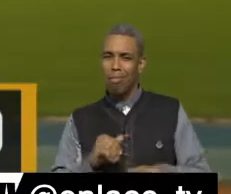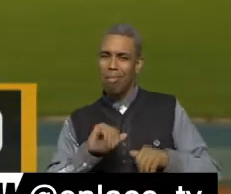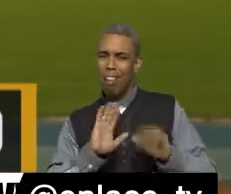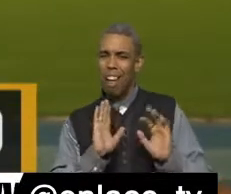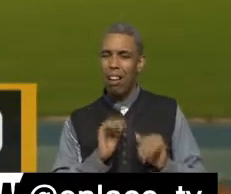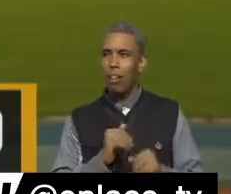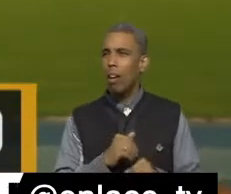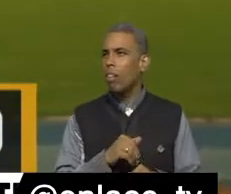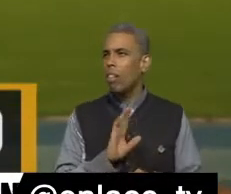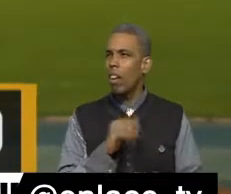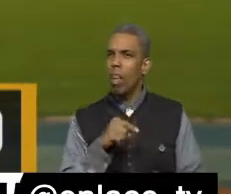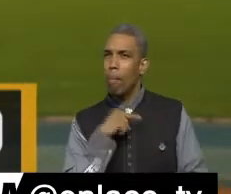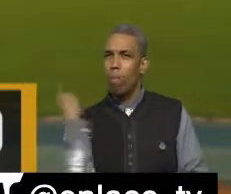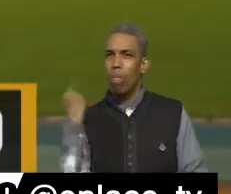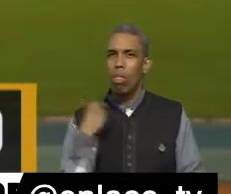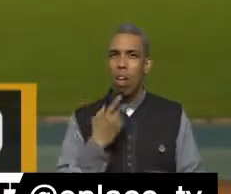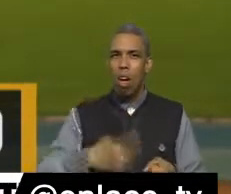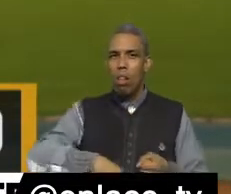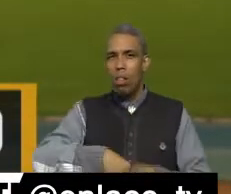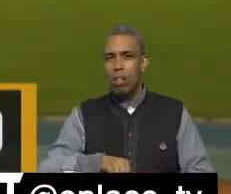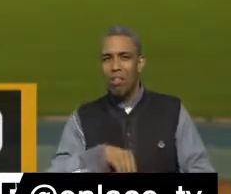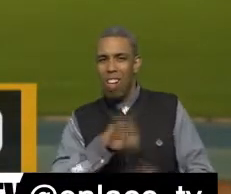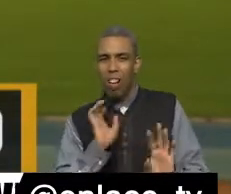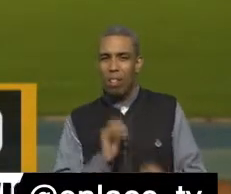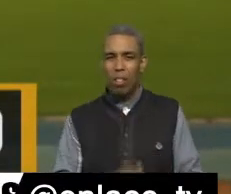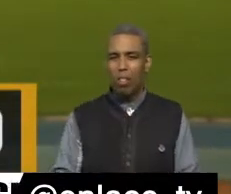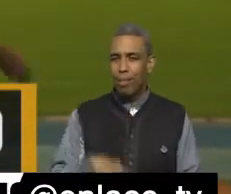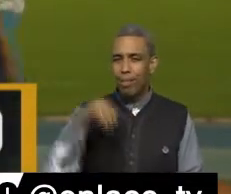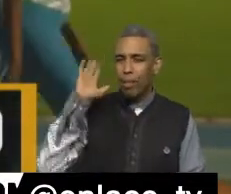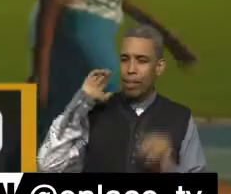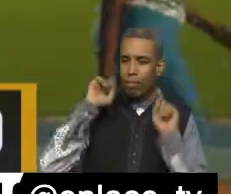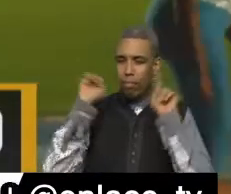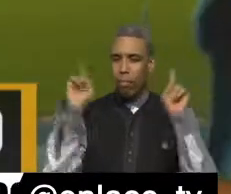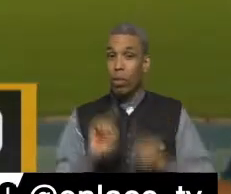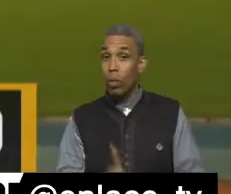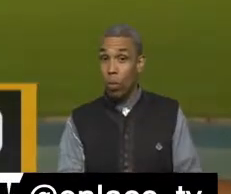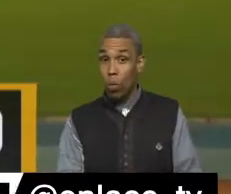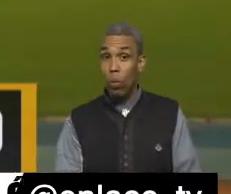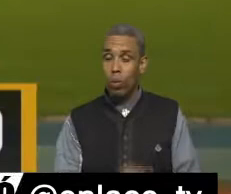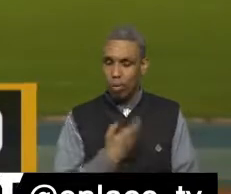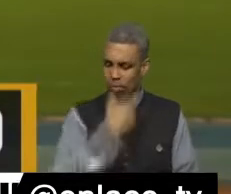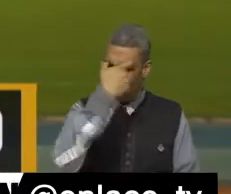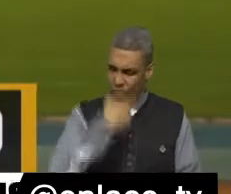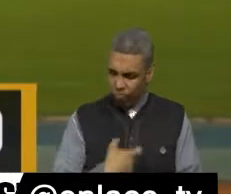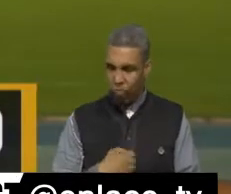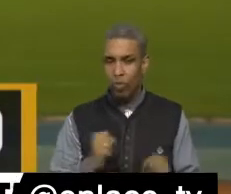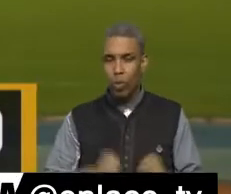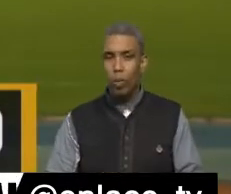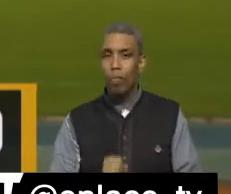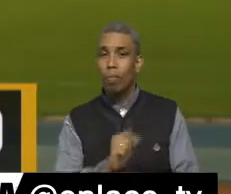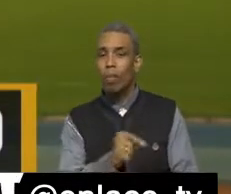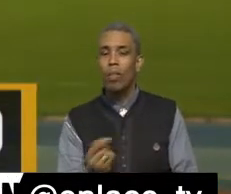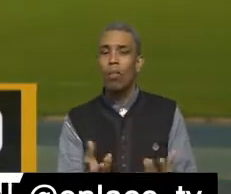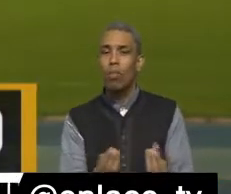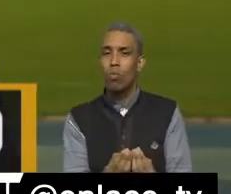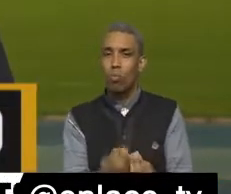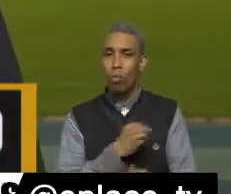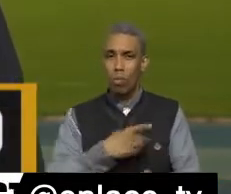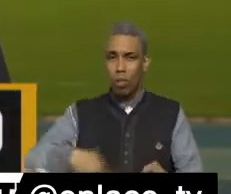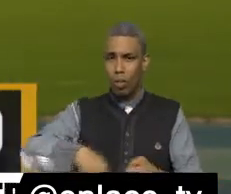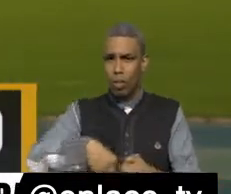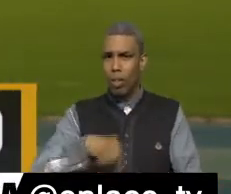Hoy tuve la oportunidad de hablar con los futbolistas y ellos son conscientes de esa situación. Vamos a trabajar entre todos para tratar de